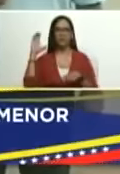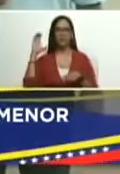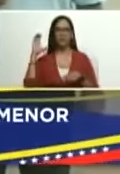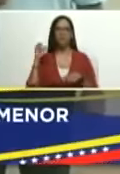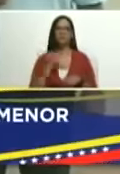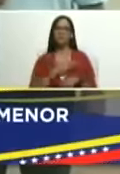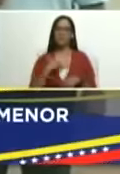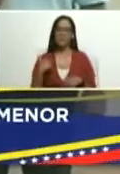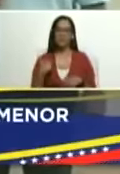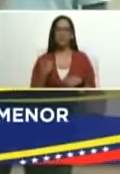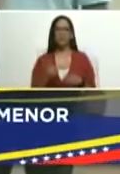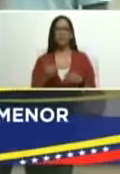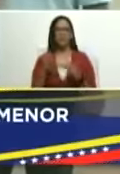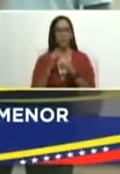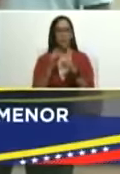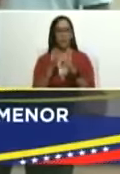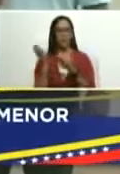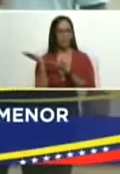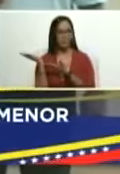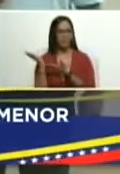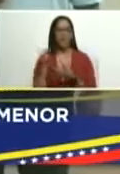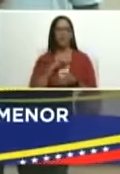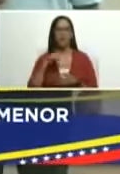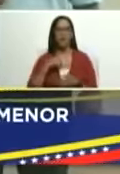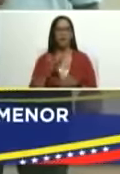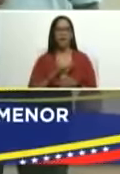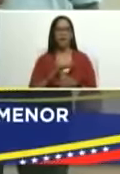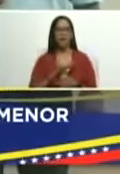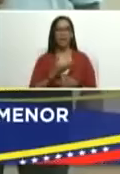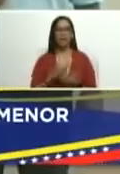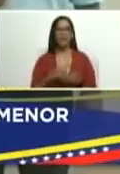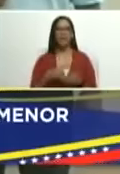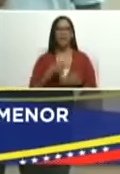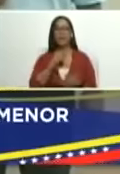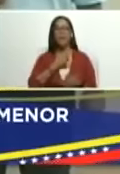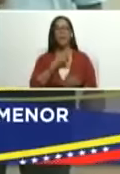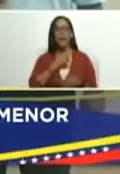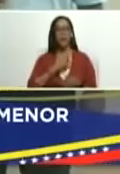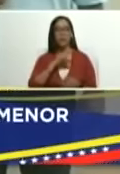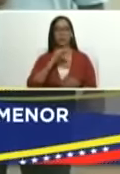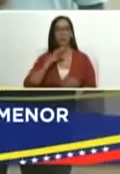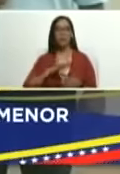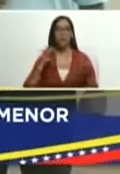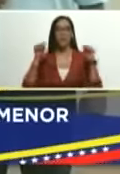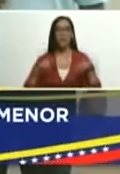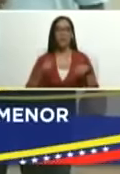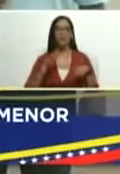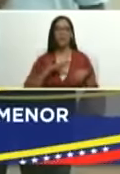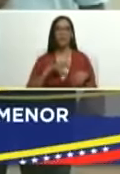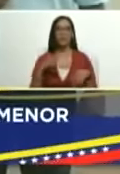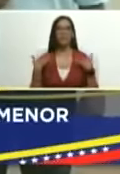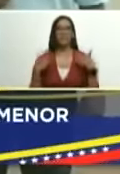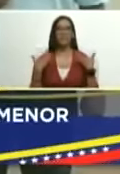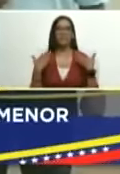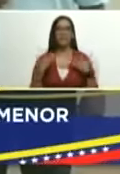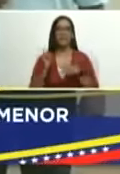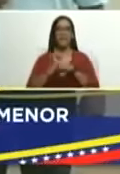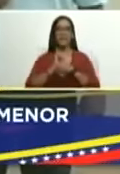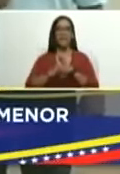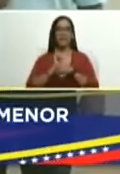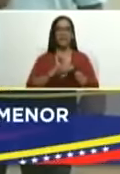Quisiera pasarle la palabra a nuestros alcaldes que nos acompañan. El párroco no está aquí porque está celebrando, estrenando en la